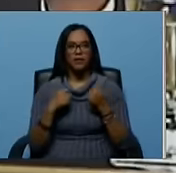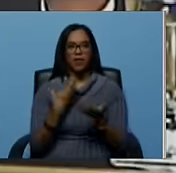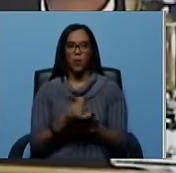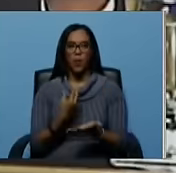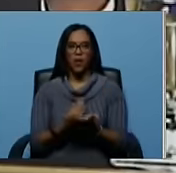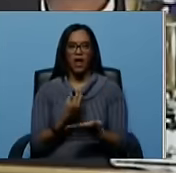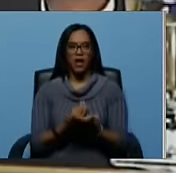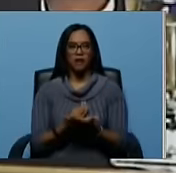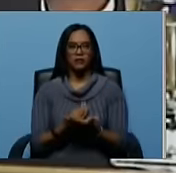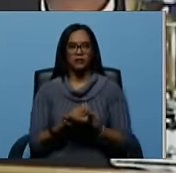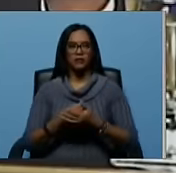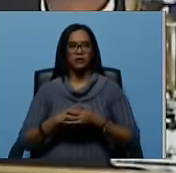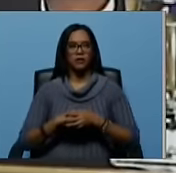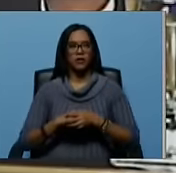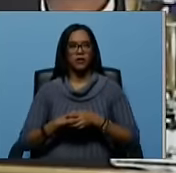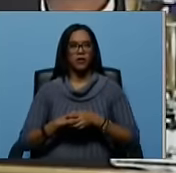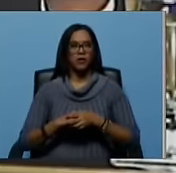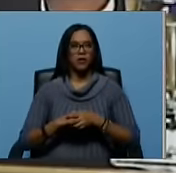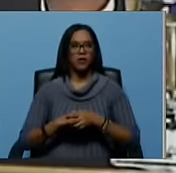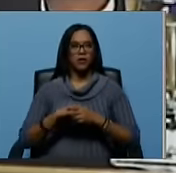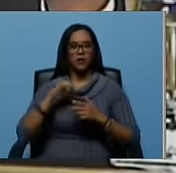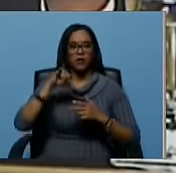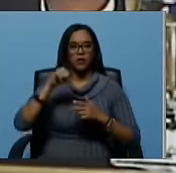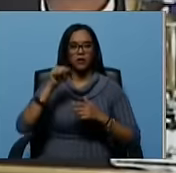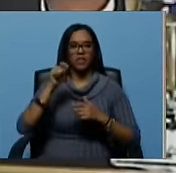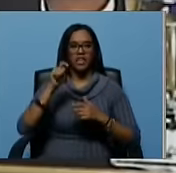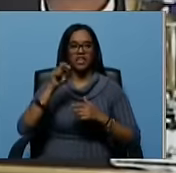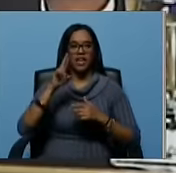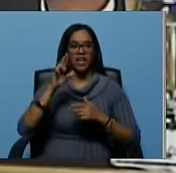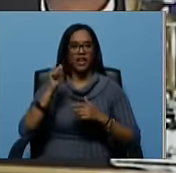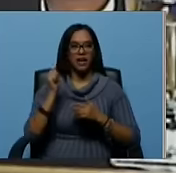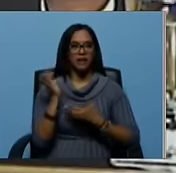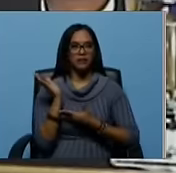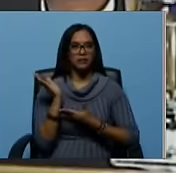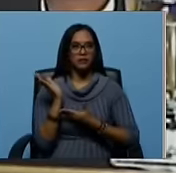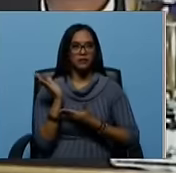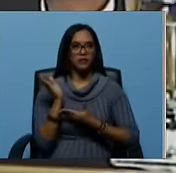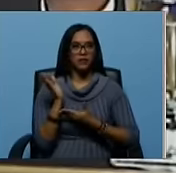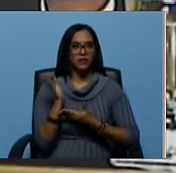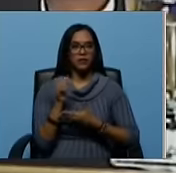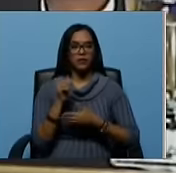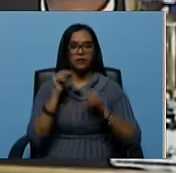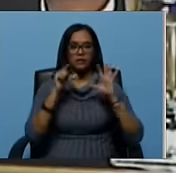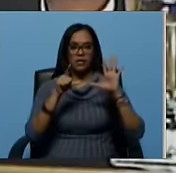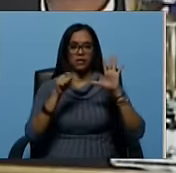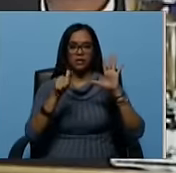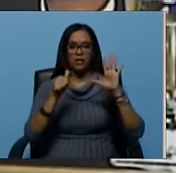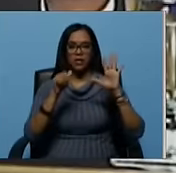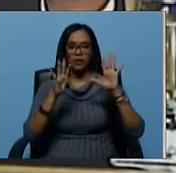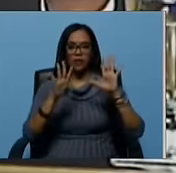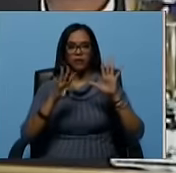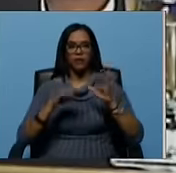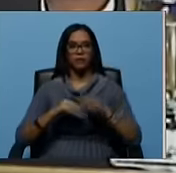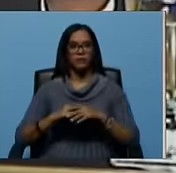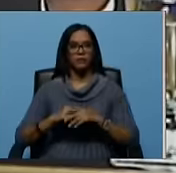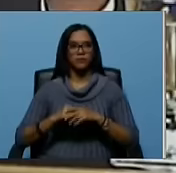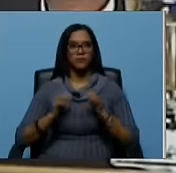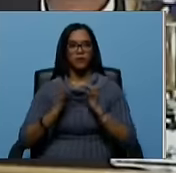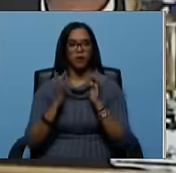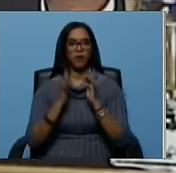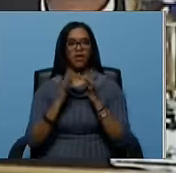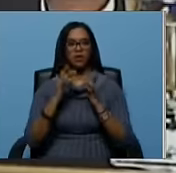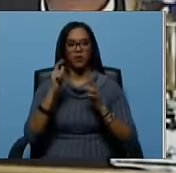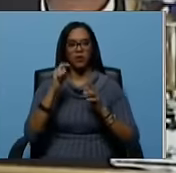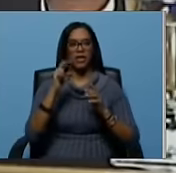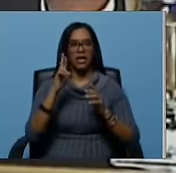la prensa de Monaga, José Alejandro Terán, arroba José Alejandro Terán 769, conexión Terán, arroba